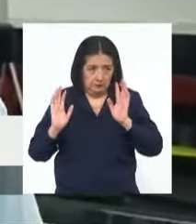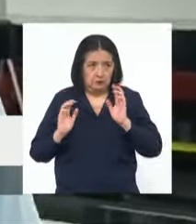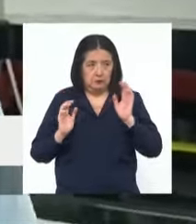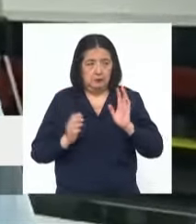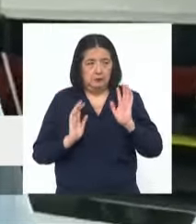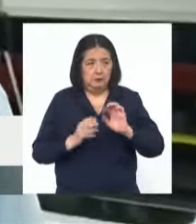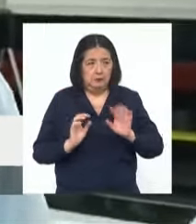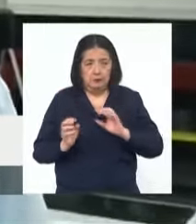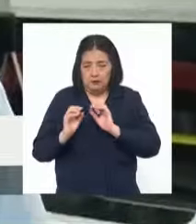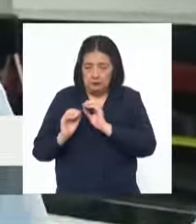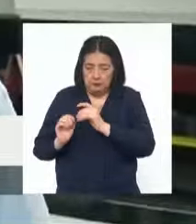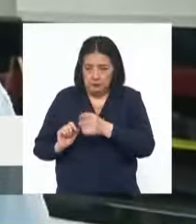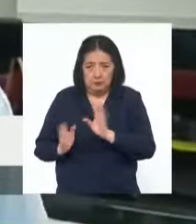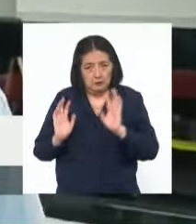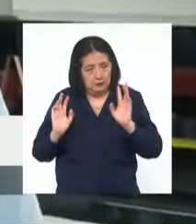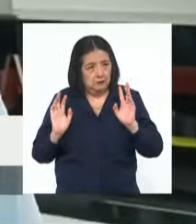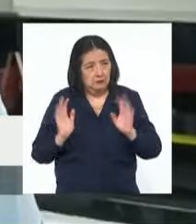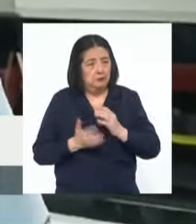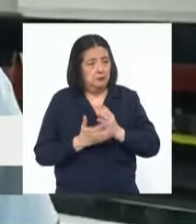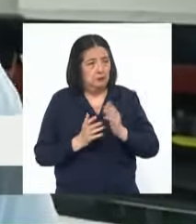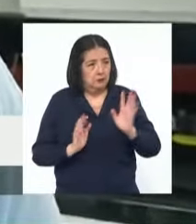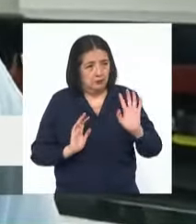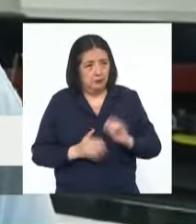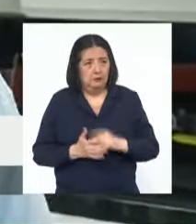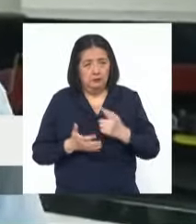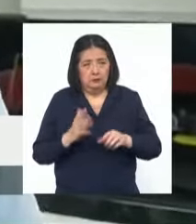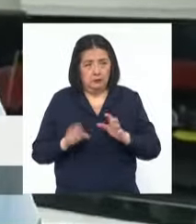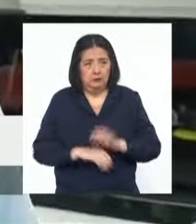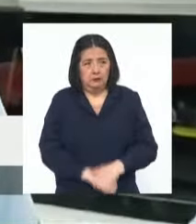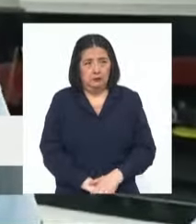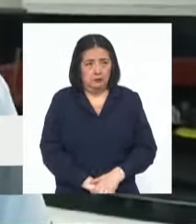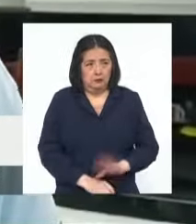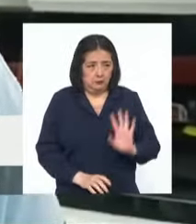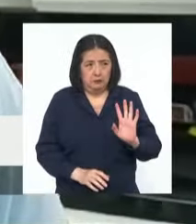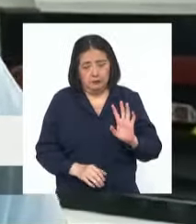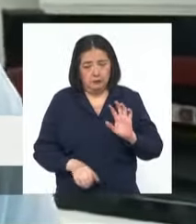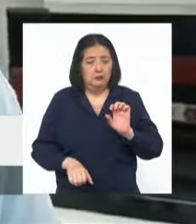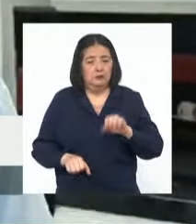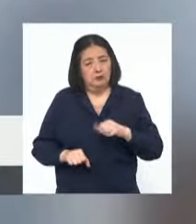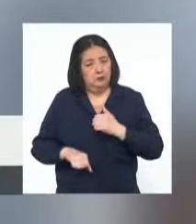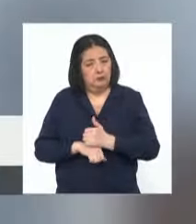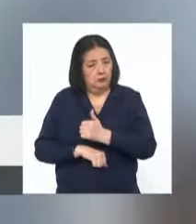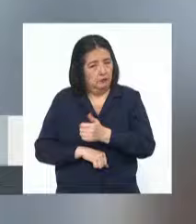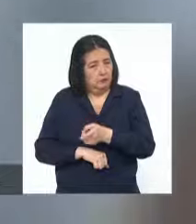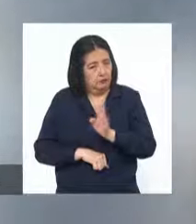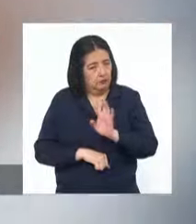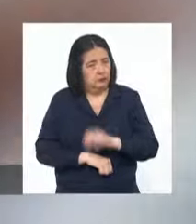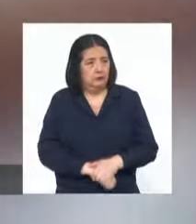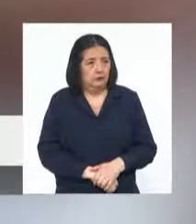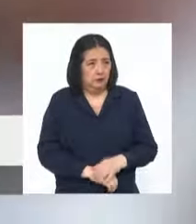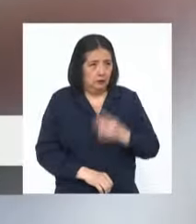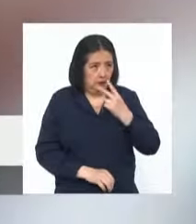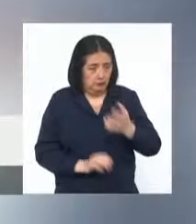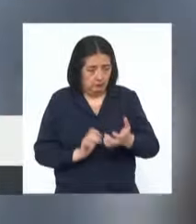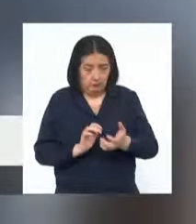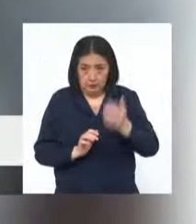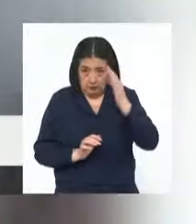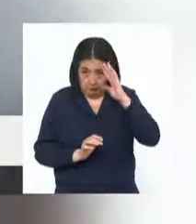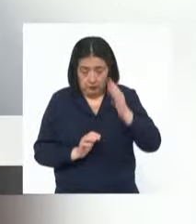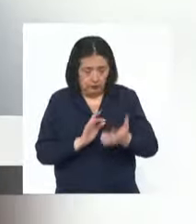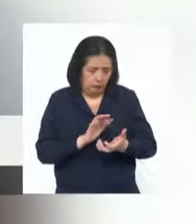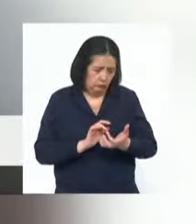poder arreglar el problema o más de todo lo que había hecho, ya así declarándose culpable de lo que había hecho. Al revisar su celular, la